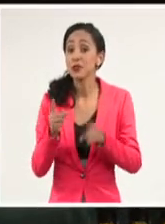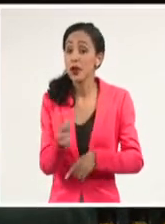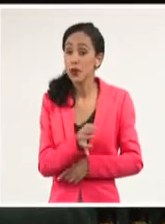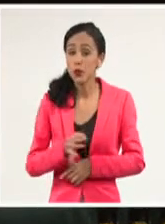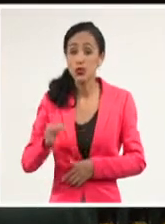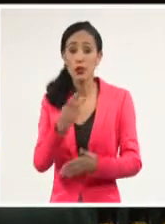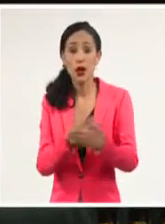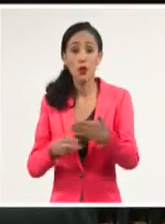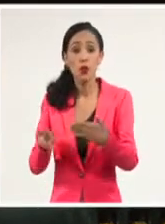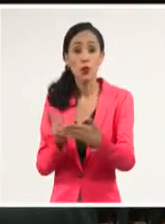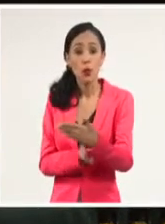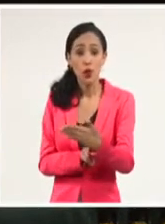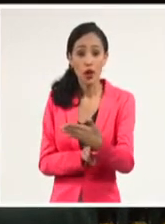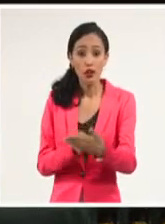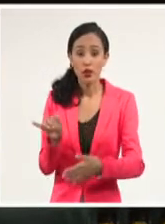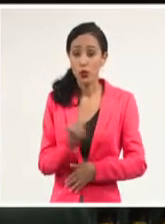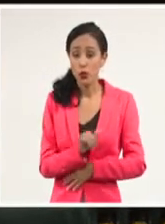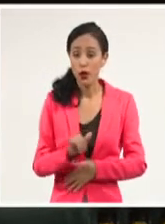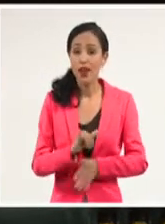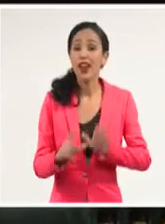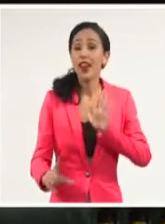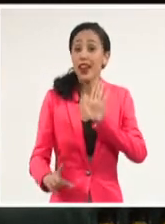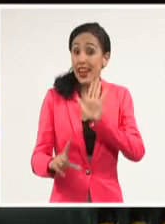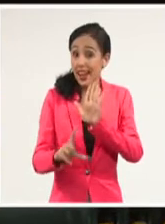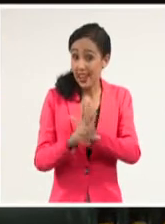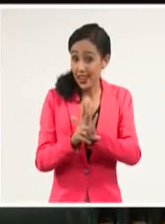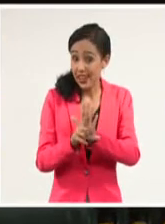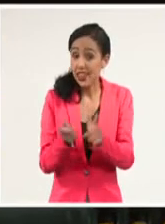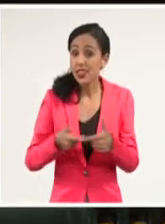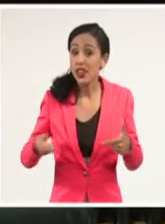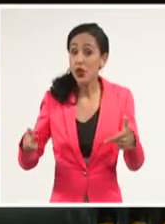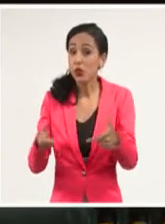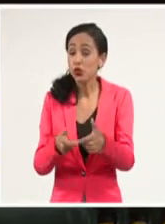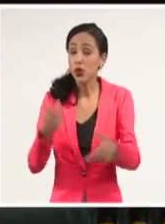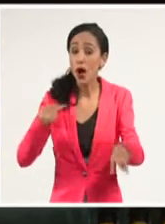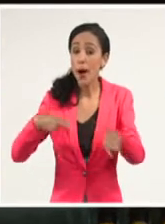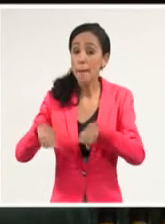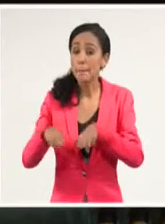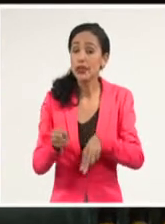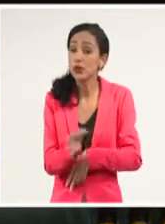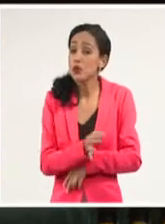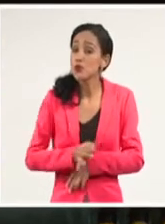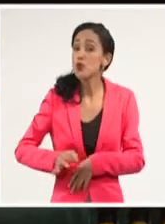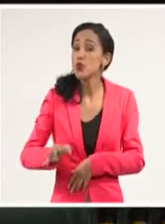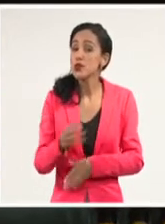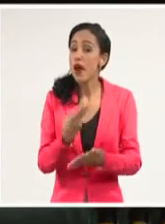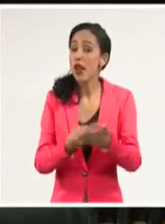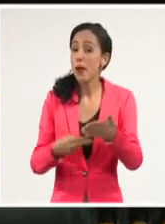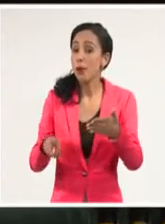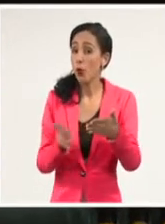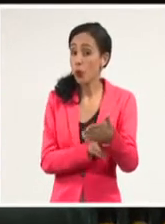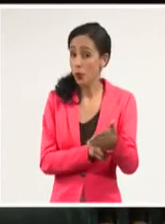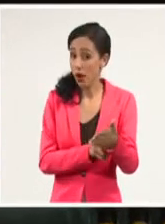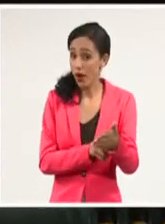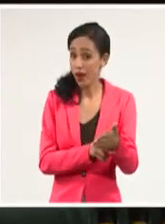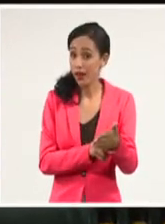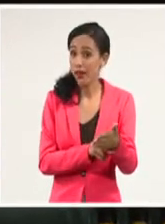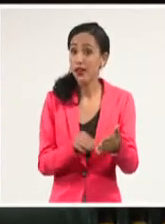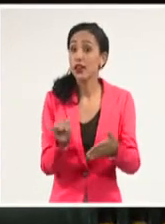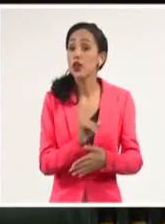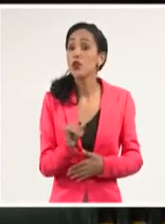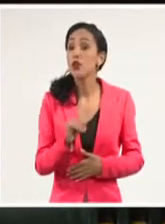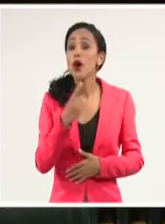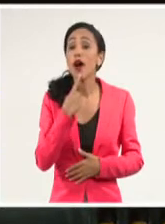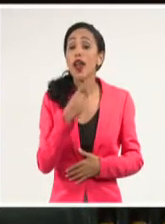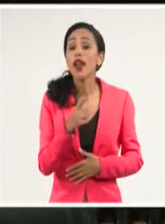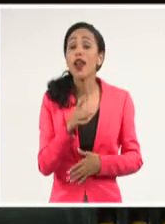Popular, la ley de los consejos de administración municipales del Poder Popular, la ley de